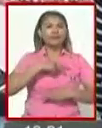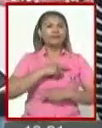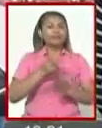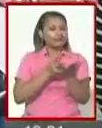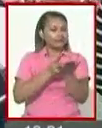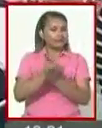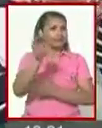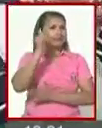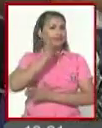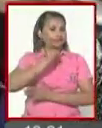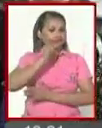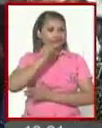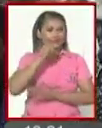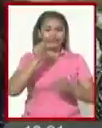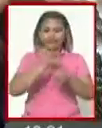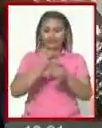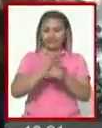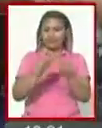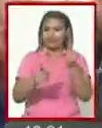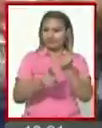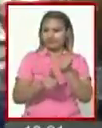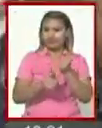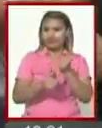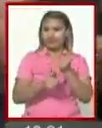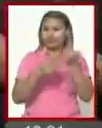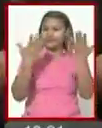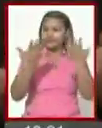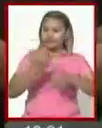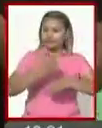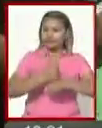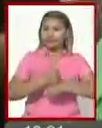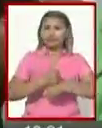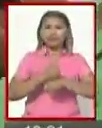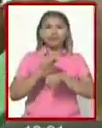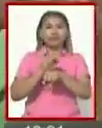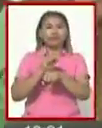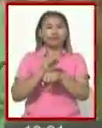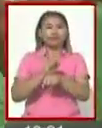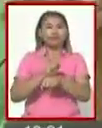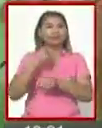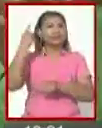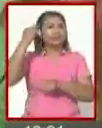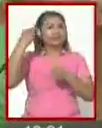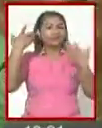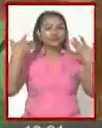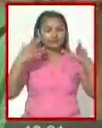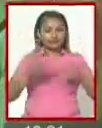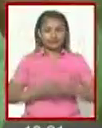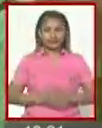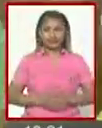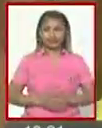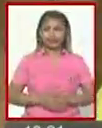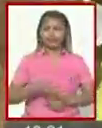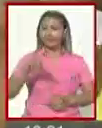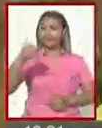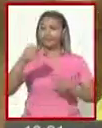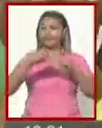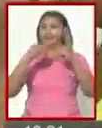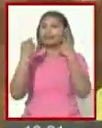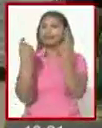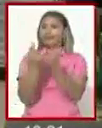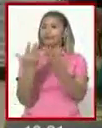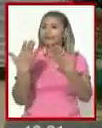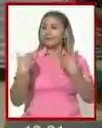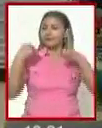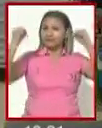nosotros, las verdaderas mujeres gremiales, dirigentes, estamos en las estructuras que nos dio el gobierno municipal. También, como la otra parte que se